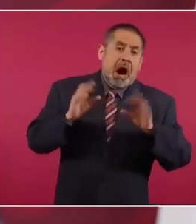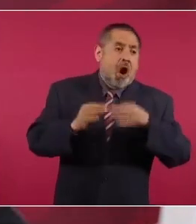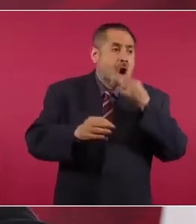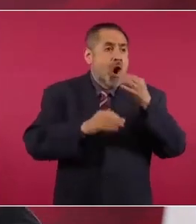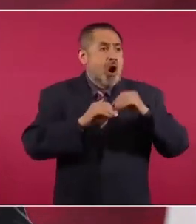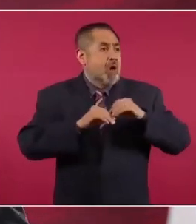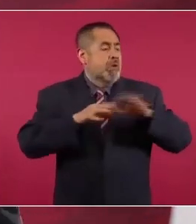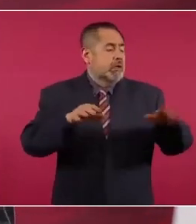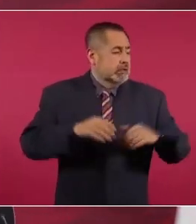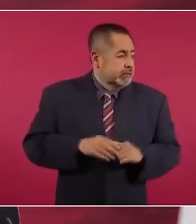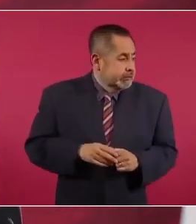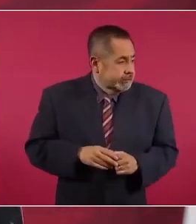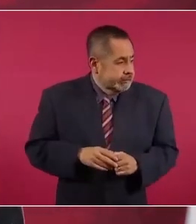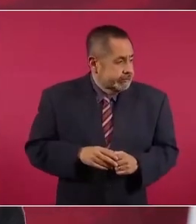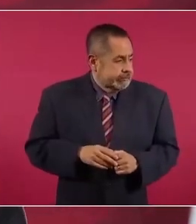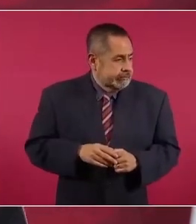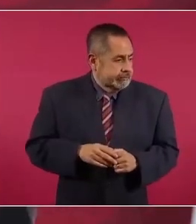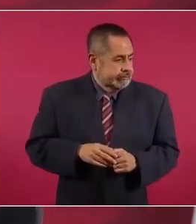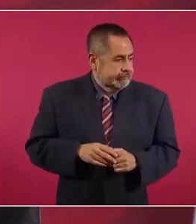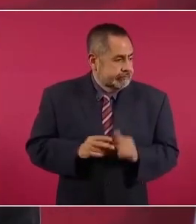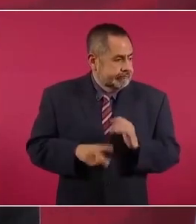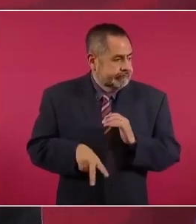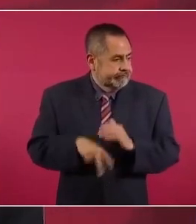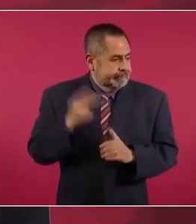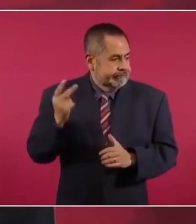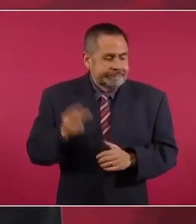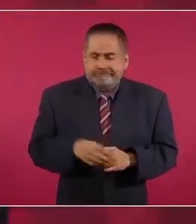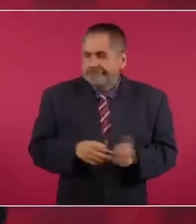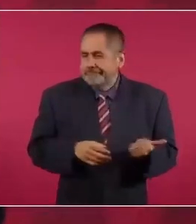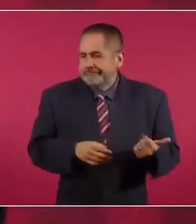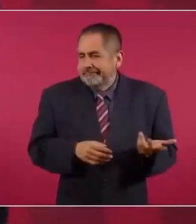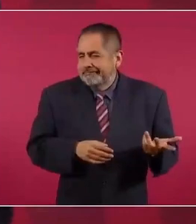Pues no tienen nada. Sería más importante